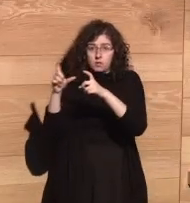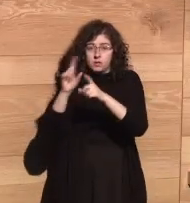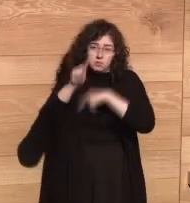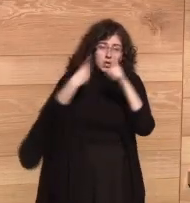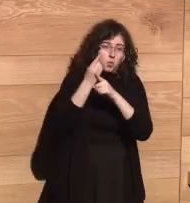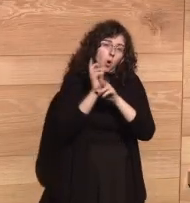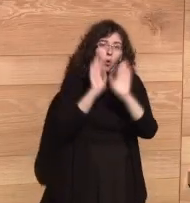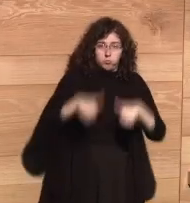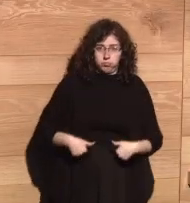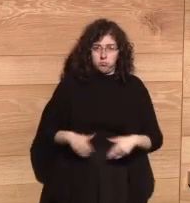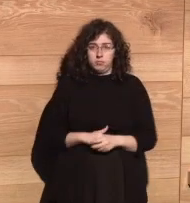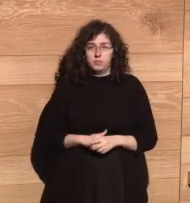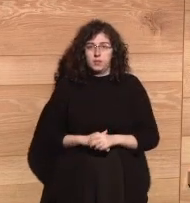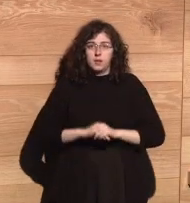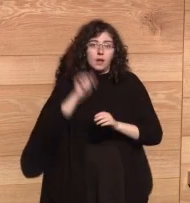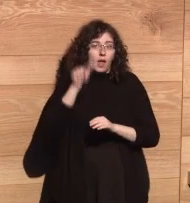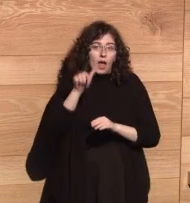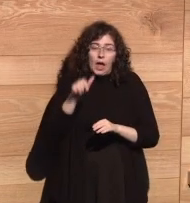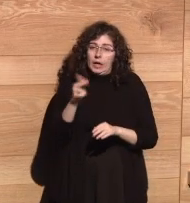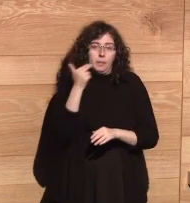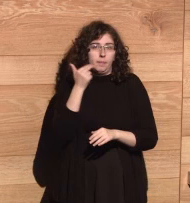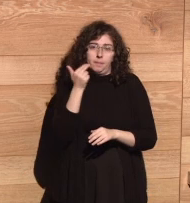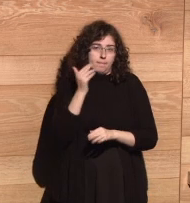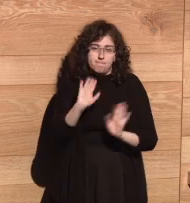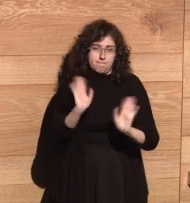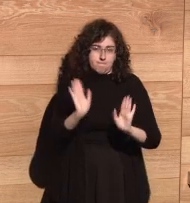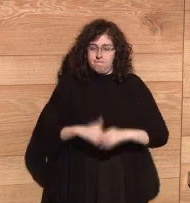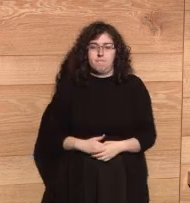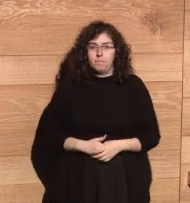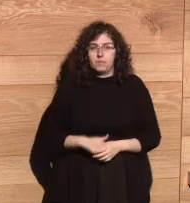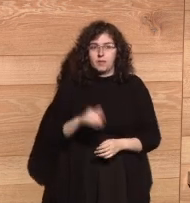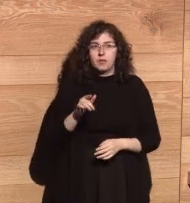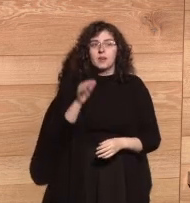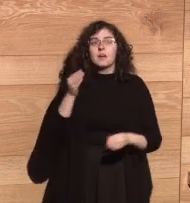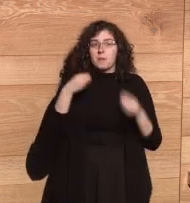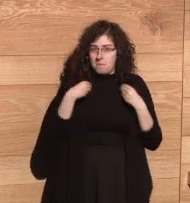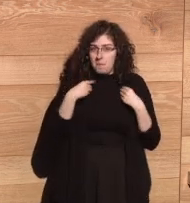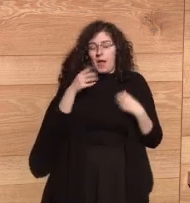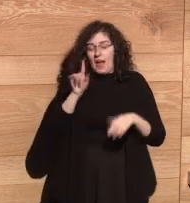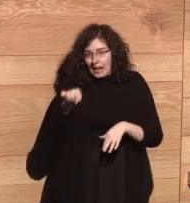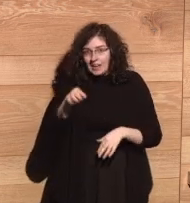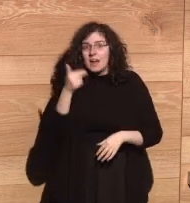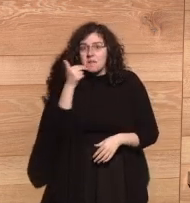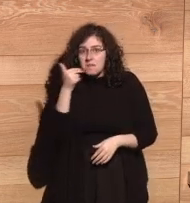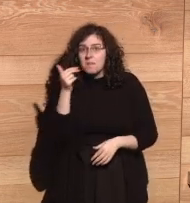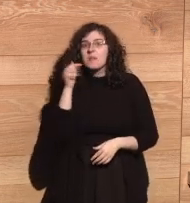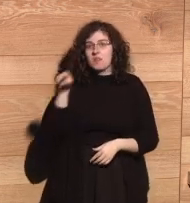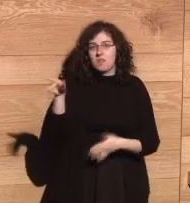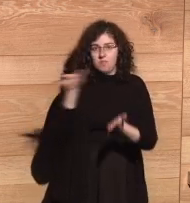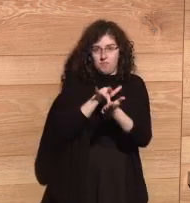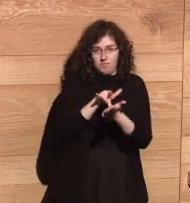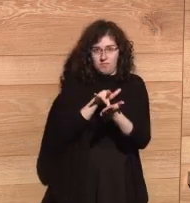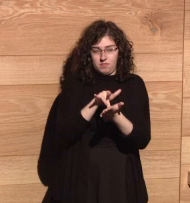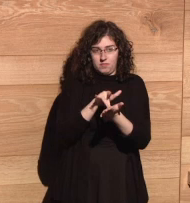parte de Gaza. Pero en definitiva no, ahí no daba miedo. Vale, no. Vale. Daba miedo aquí donde daba miedo. Aquí esto dentro. ya es en la parte